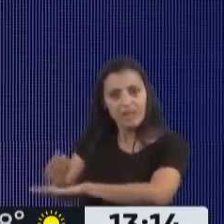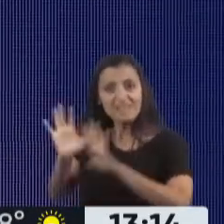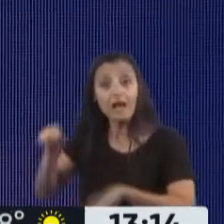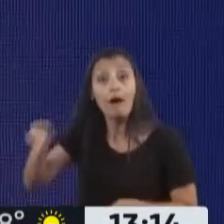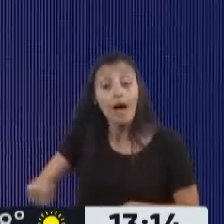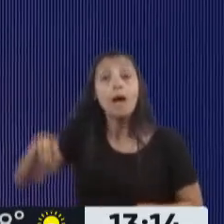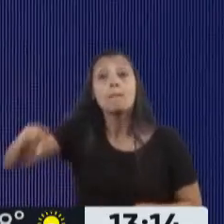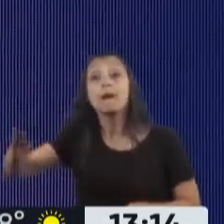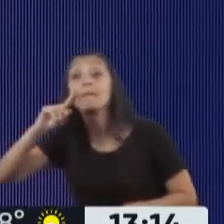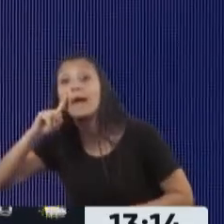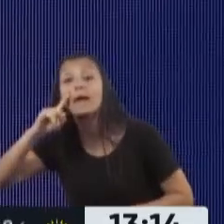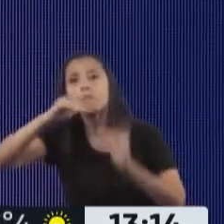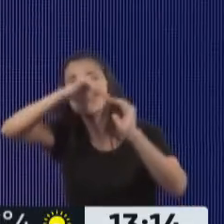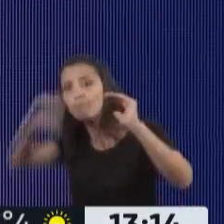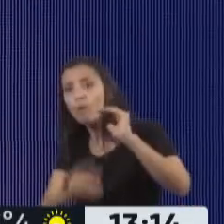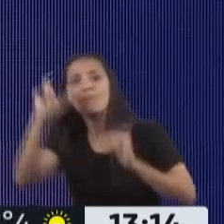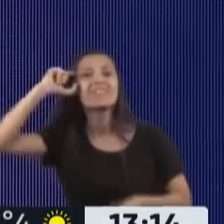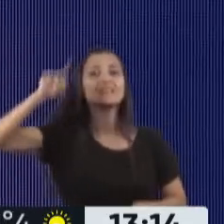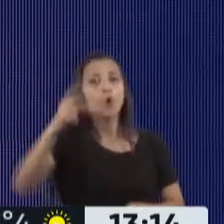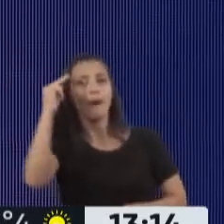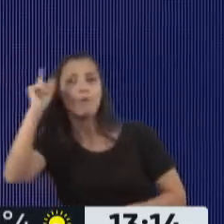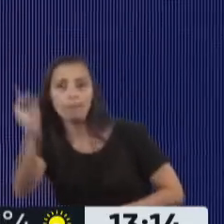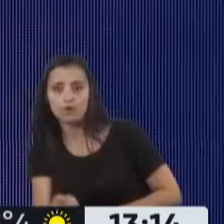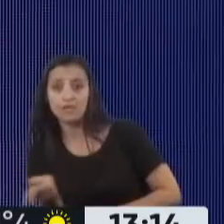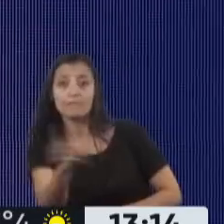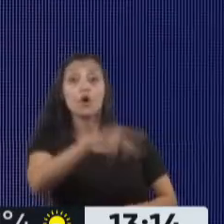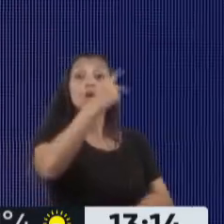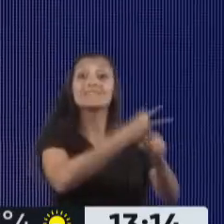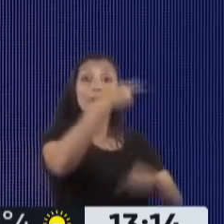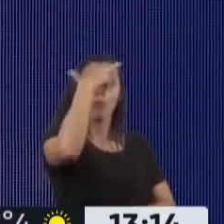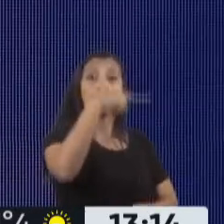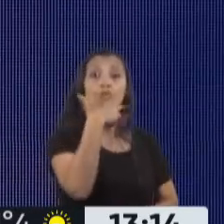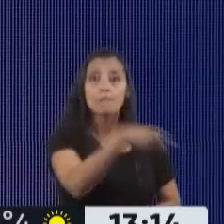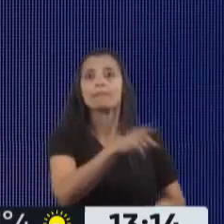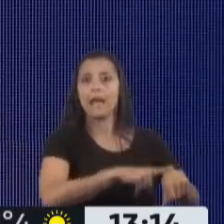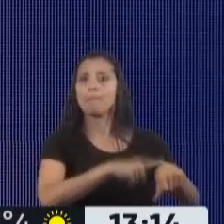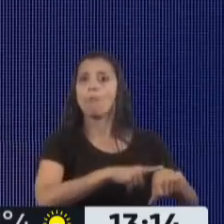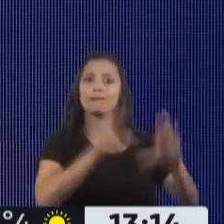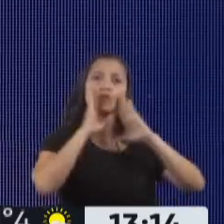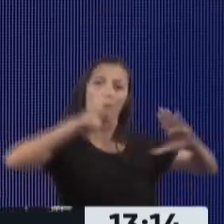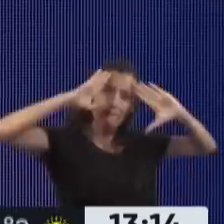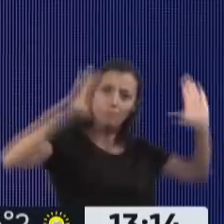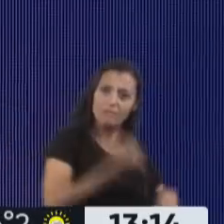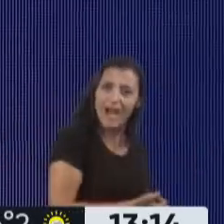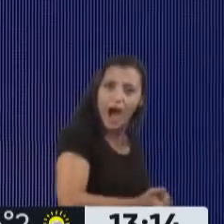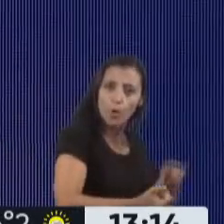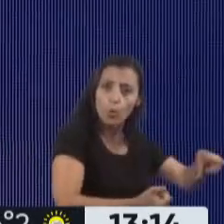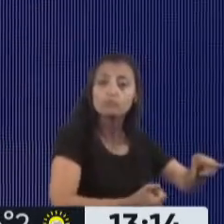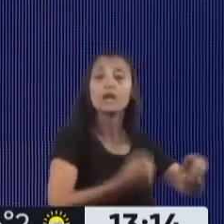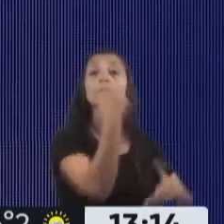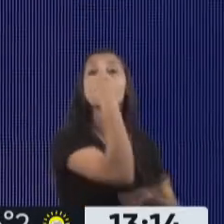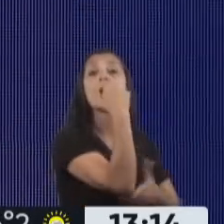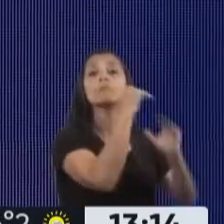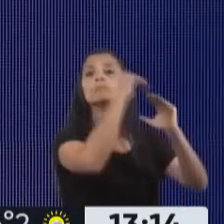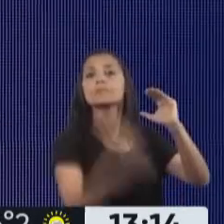cayó 10,9% y en el segundo trimestre, que es cuando entró de lleno el ajuste, la